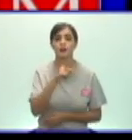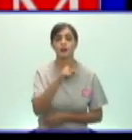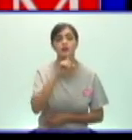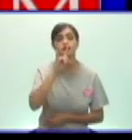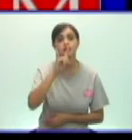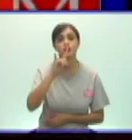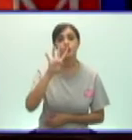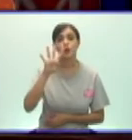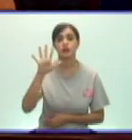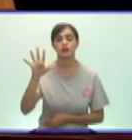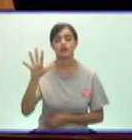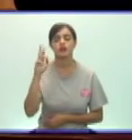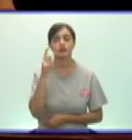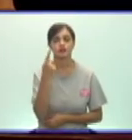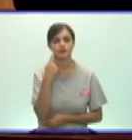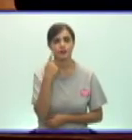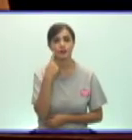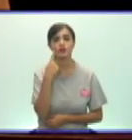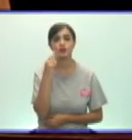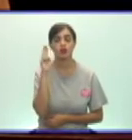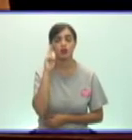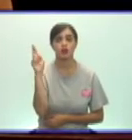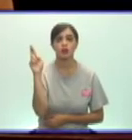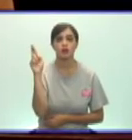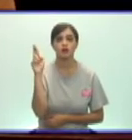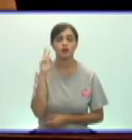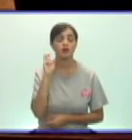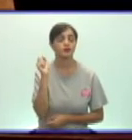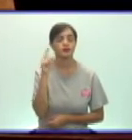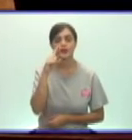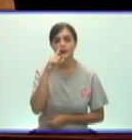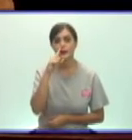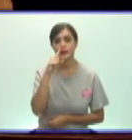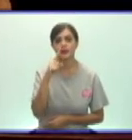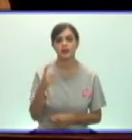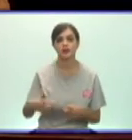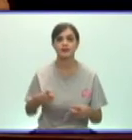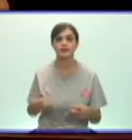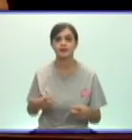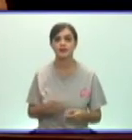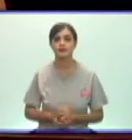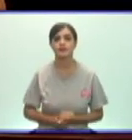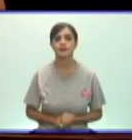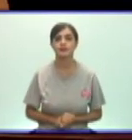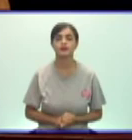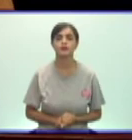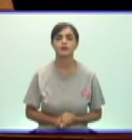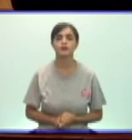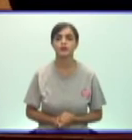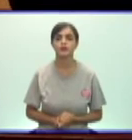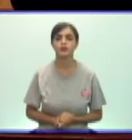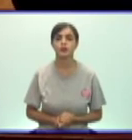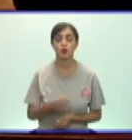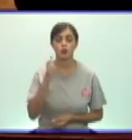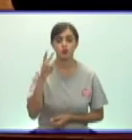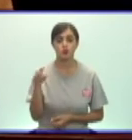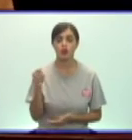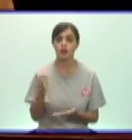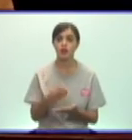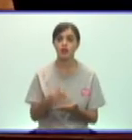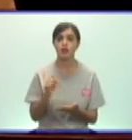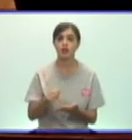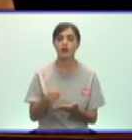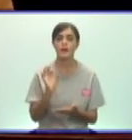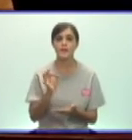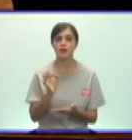ustedes conocerán y recuerdan, que es la derrota total de ese fascismo. Pues en tanto, pueden buscar allí, en el libro de texto, en esas